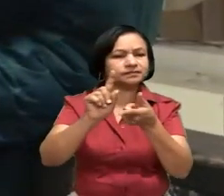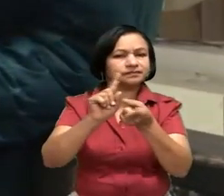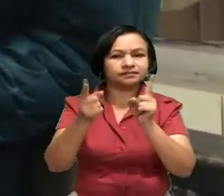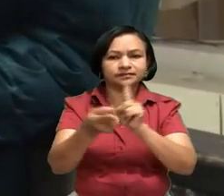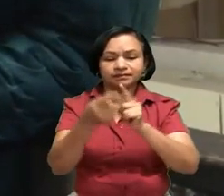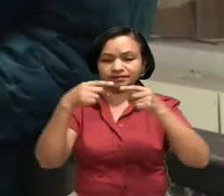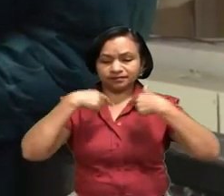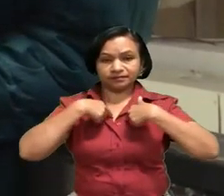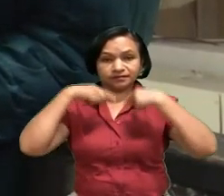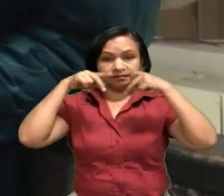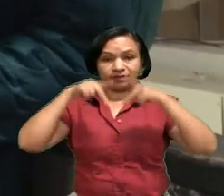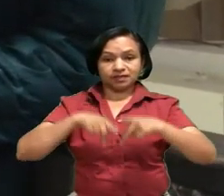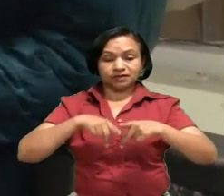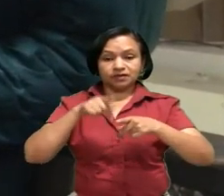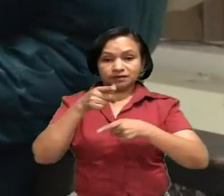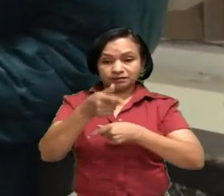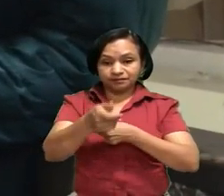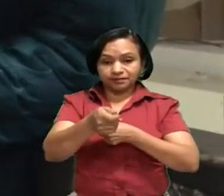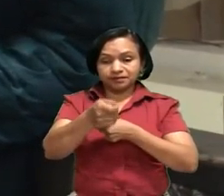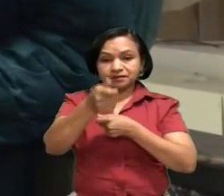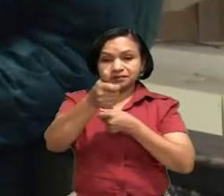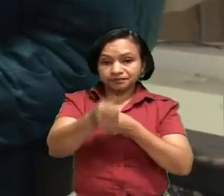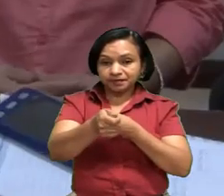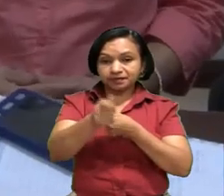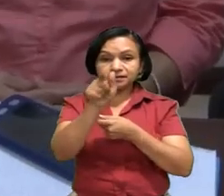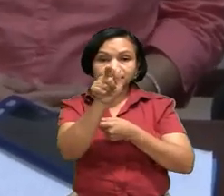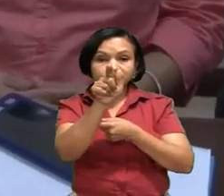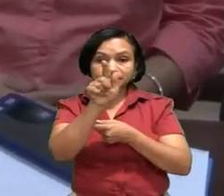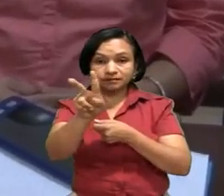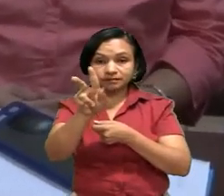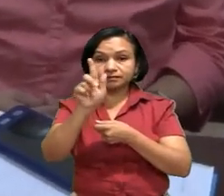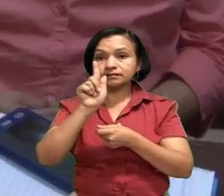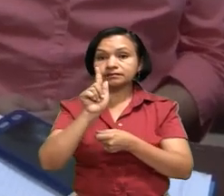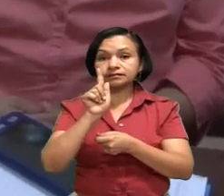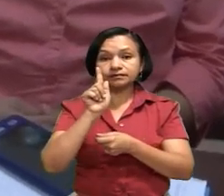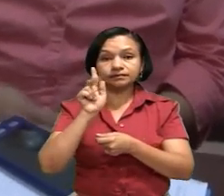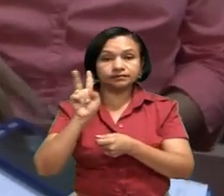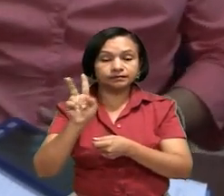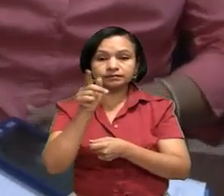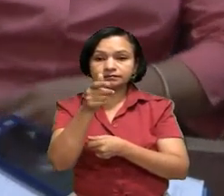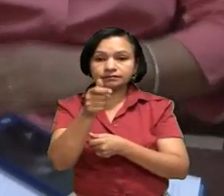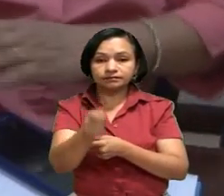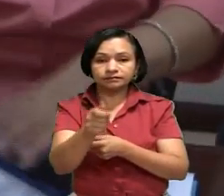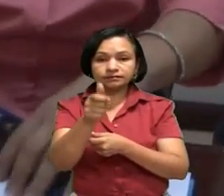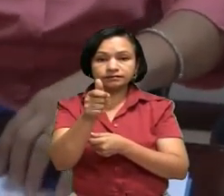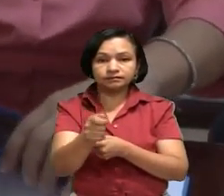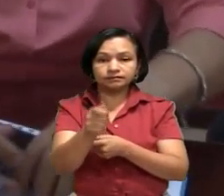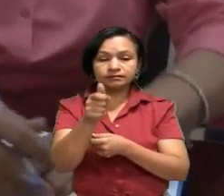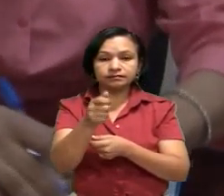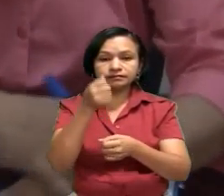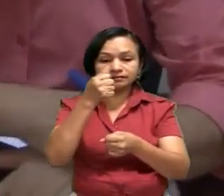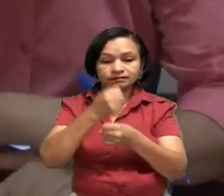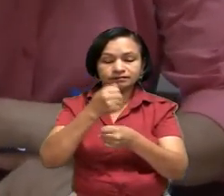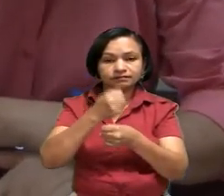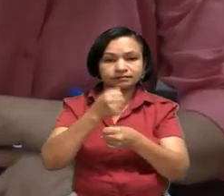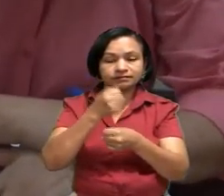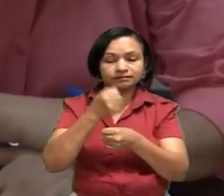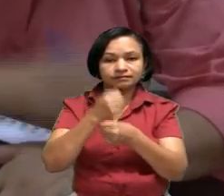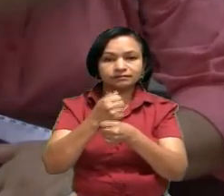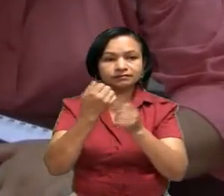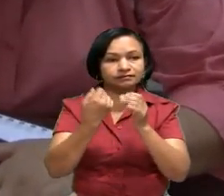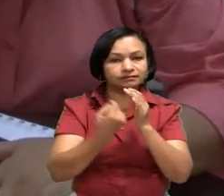ciudadano que crece como empresario es salir a tu trabajo desde tu hogar